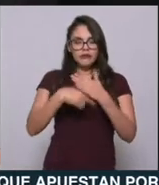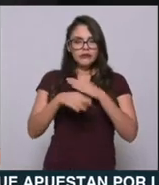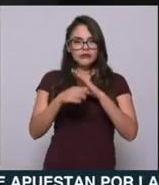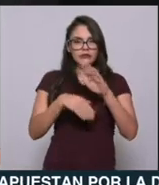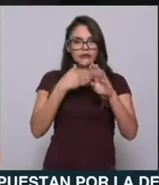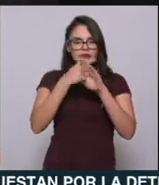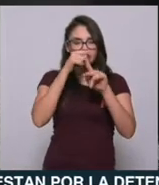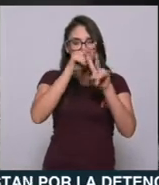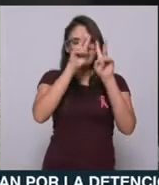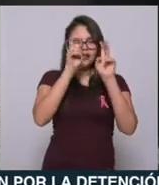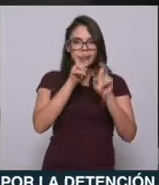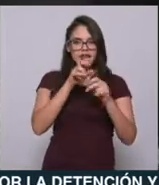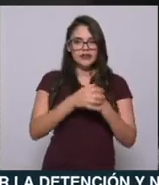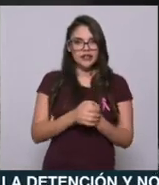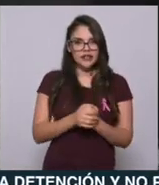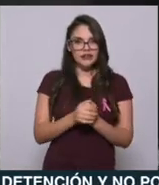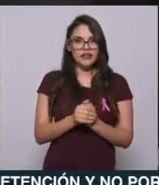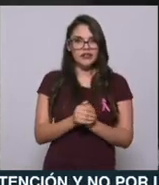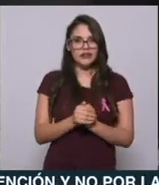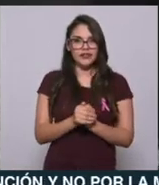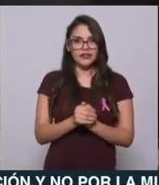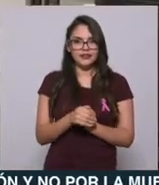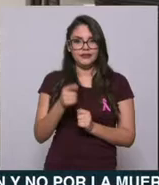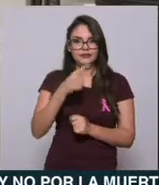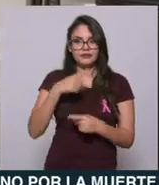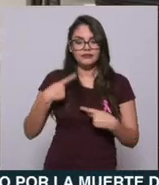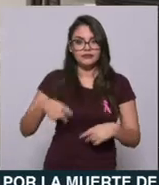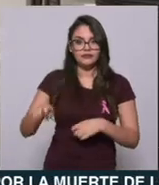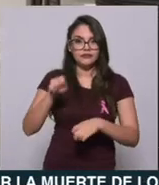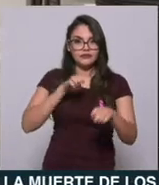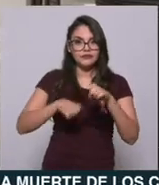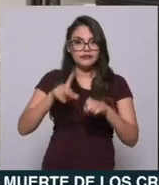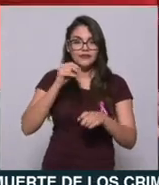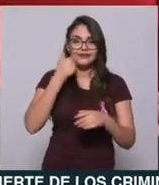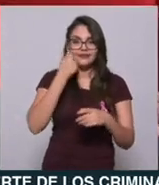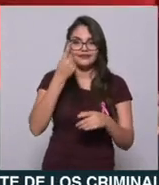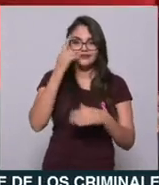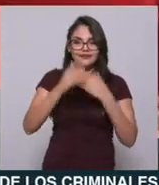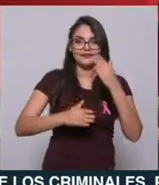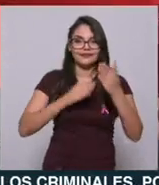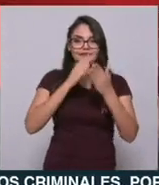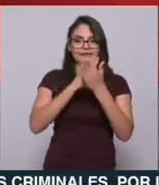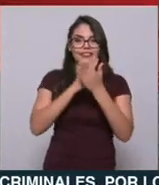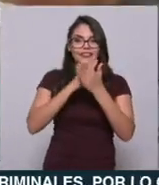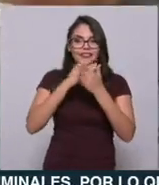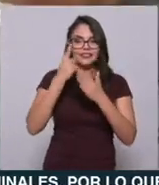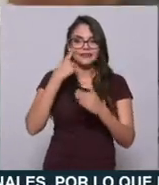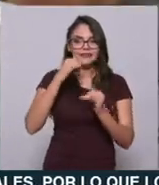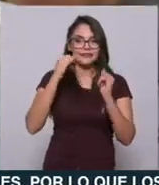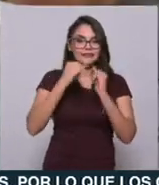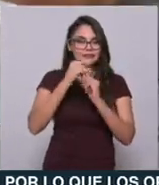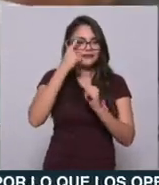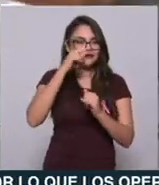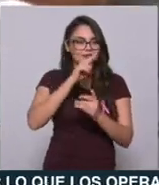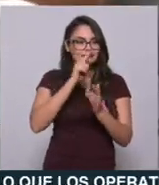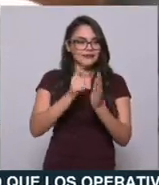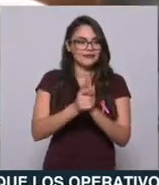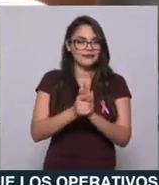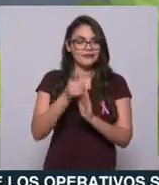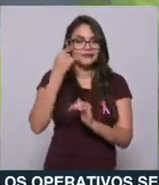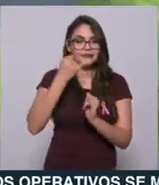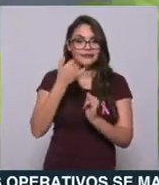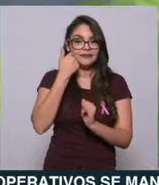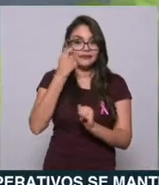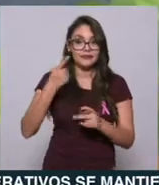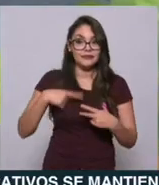por este tipo de medidas. Los empresarios no descartaron acudir ante instancias internacionales para revocar esa ley, pero por el momento será hasta